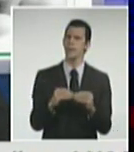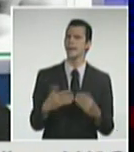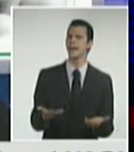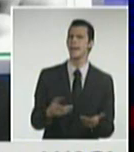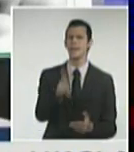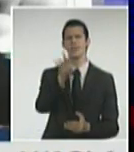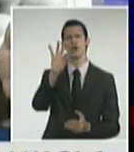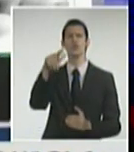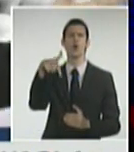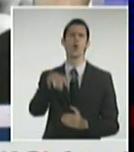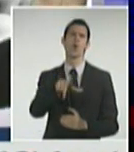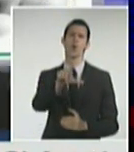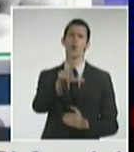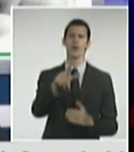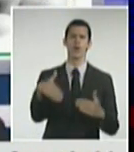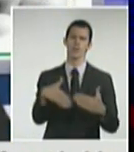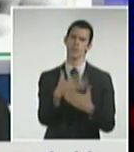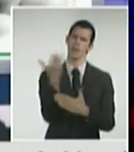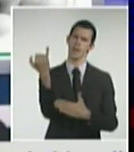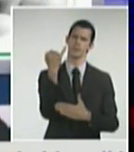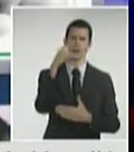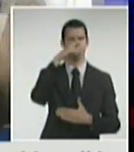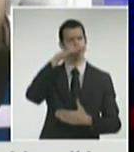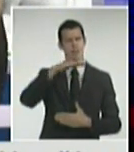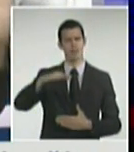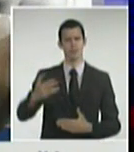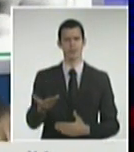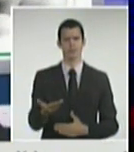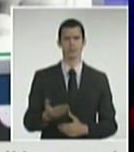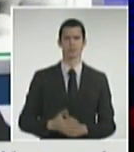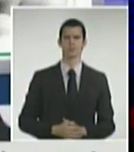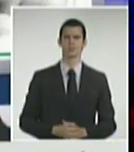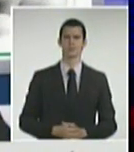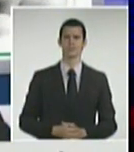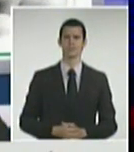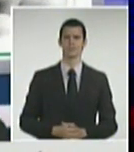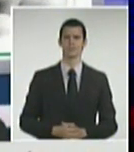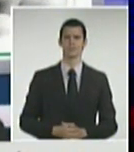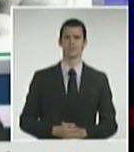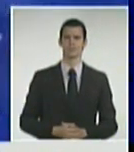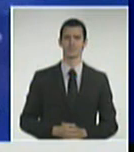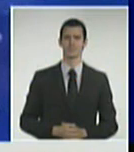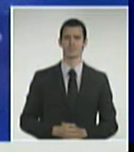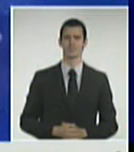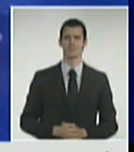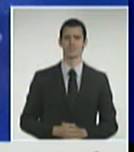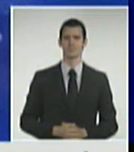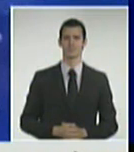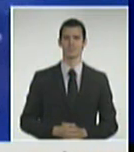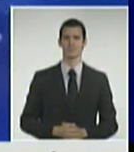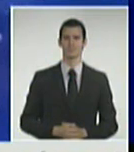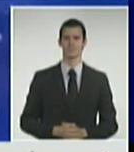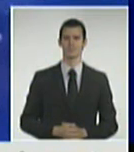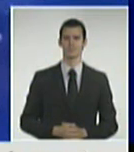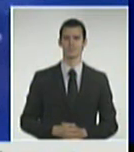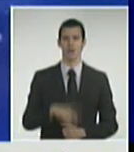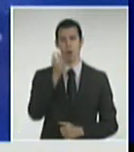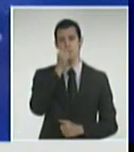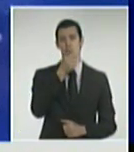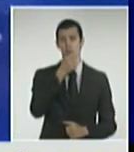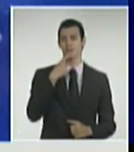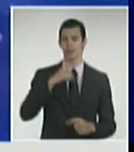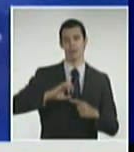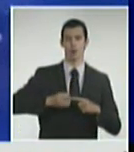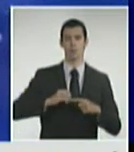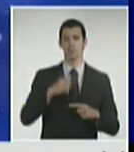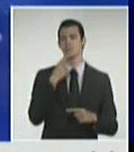el Día de los Niños, tantas veces que usted y yo lo celebramos ya hace unos cuantos años, ¿no? Pero que lo celebren con la ley, con responsabilidad,